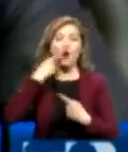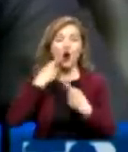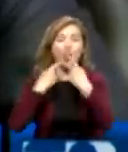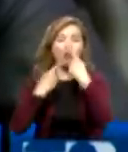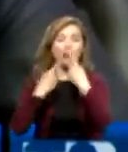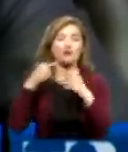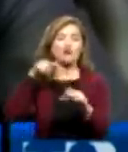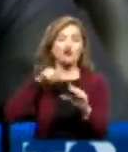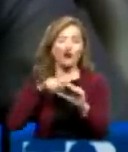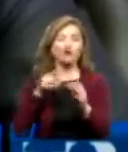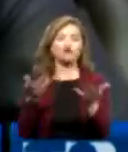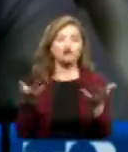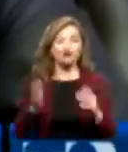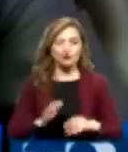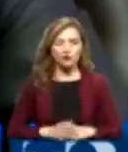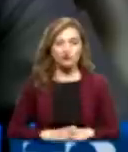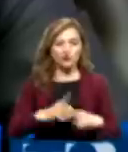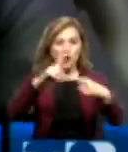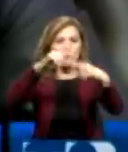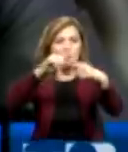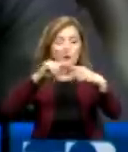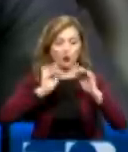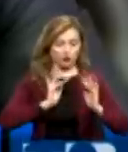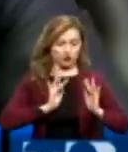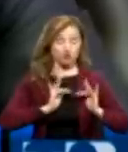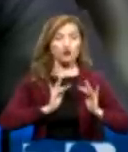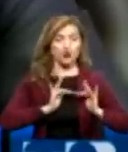el primo del novio la estaba accediendo